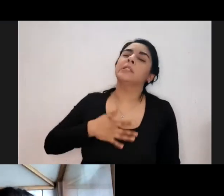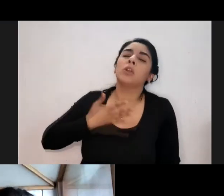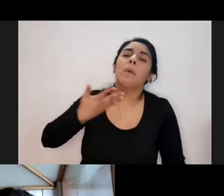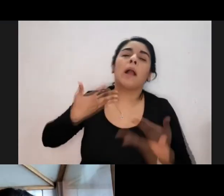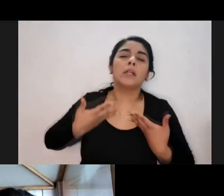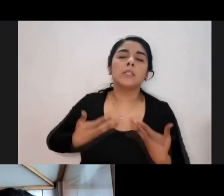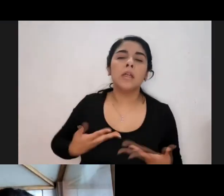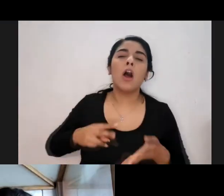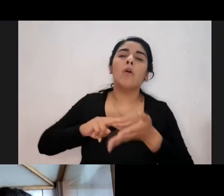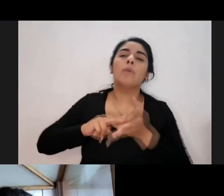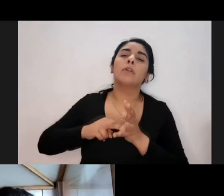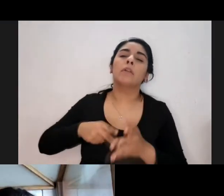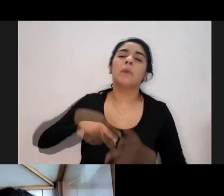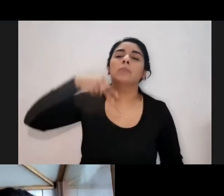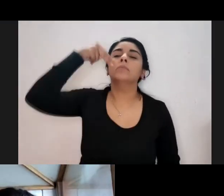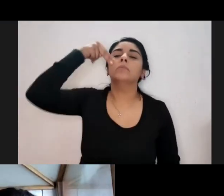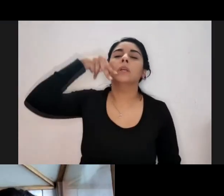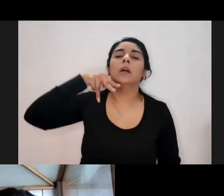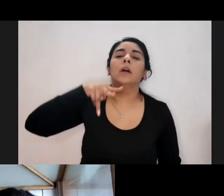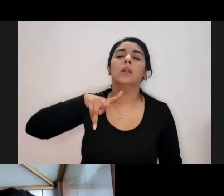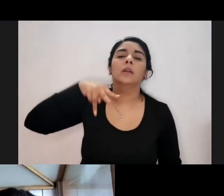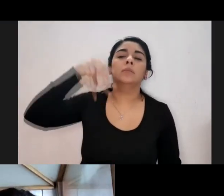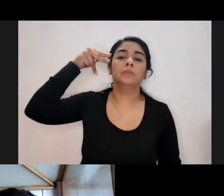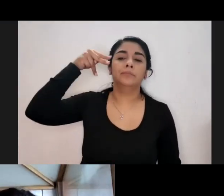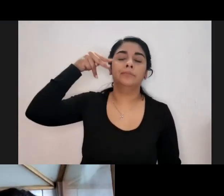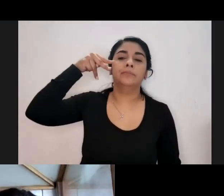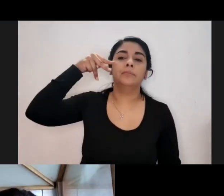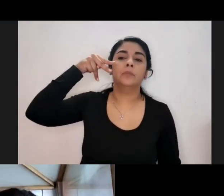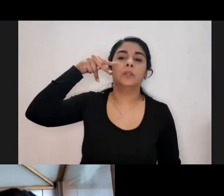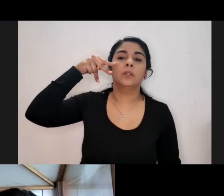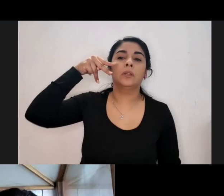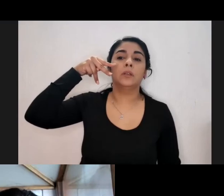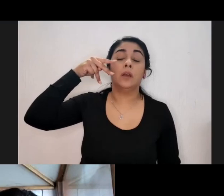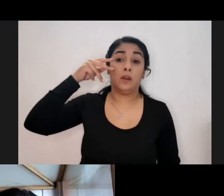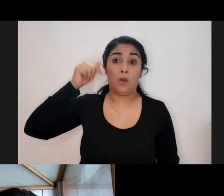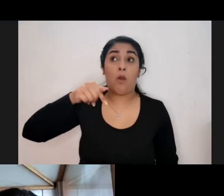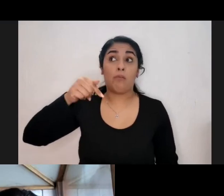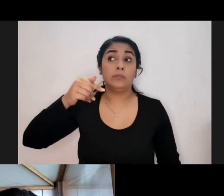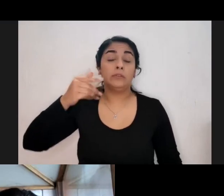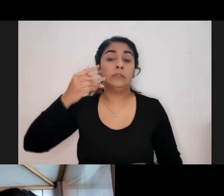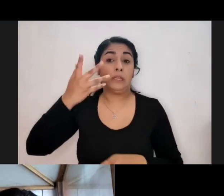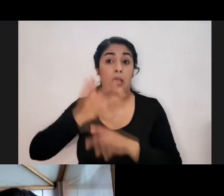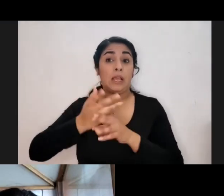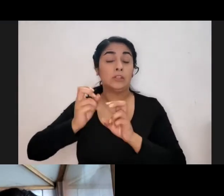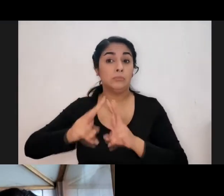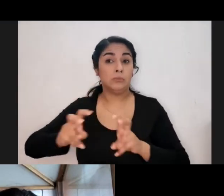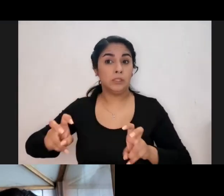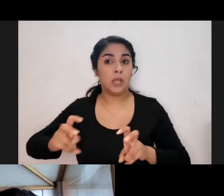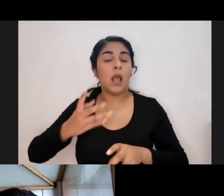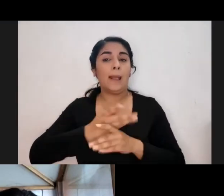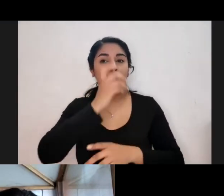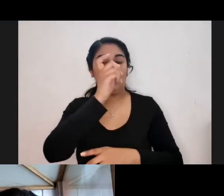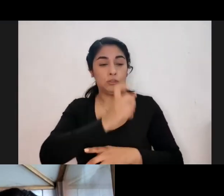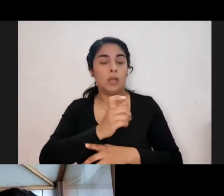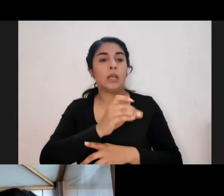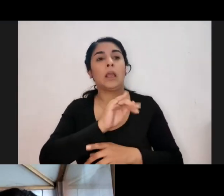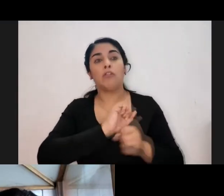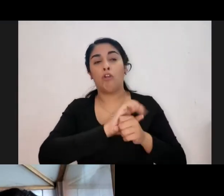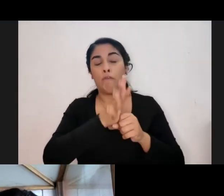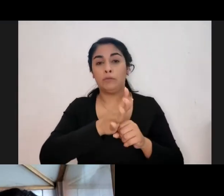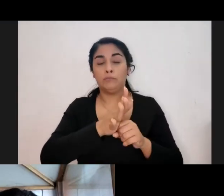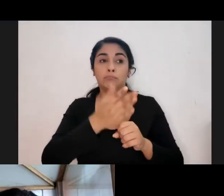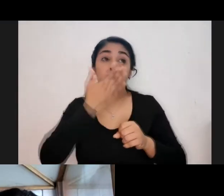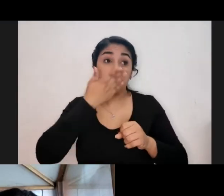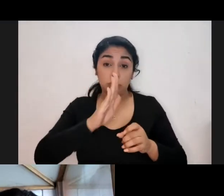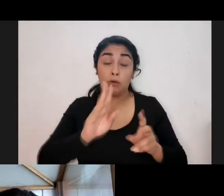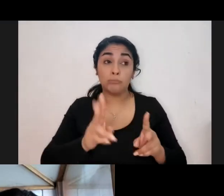¿cierto? Hoy día ahí está documentado que ciertos individuos que recuperan de COVID pueden